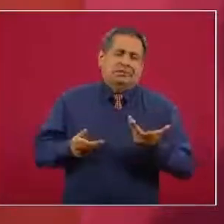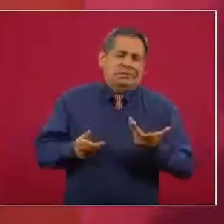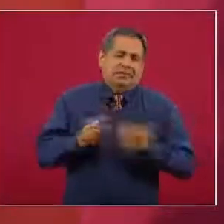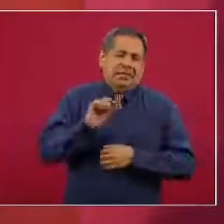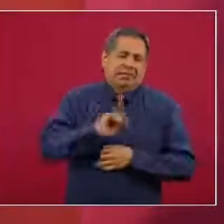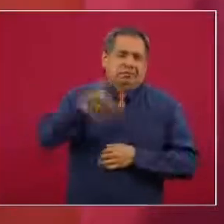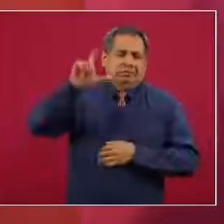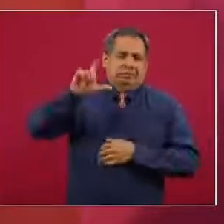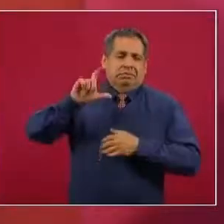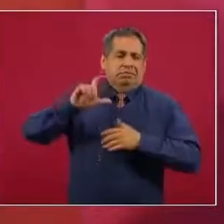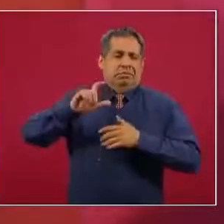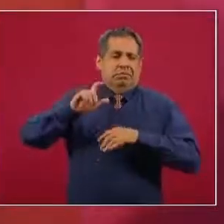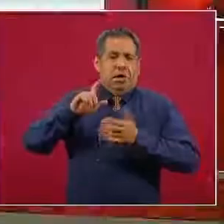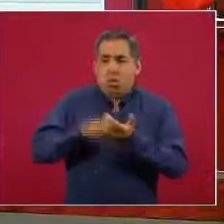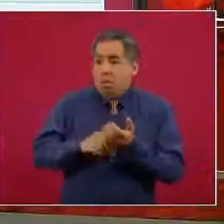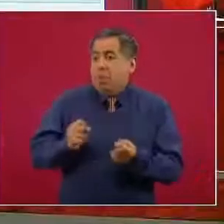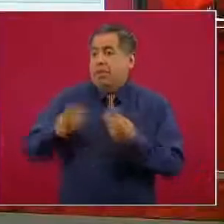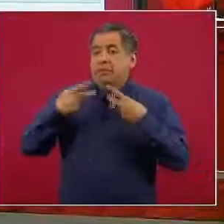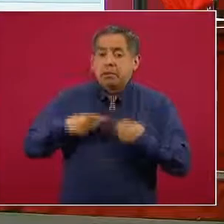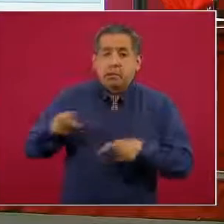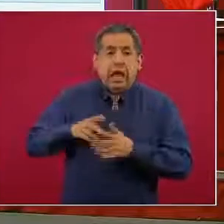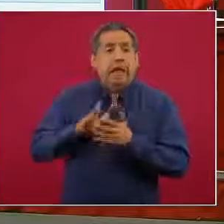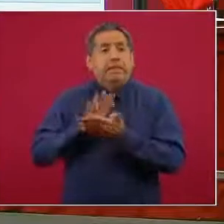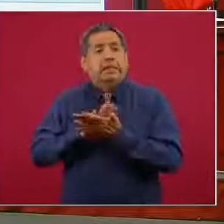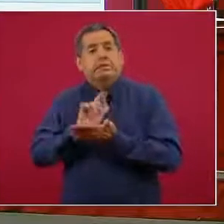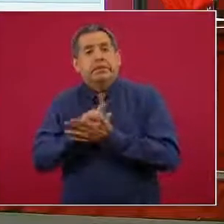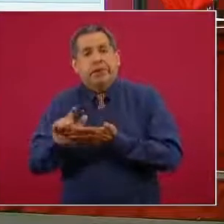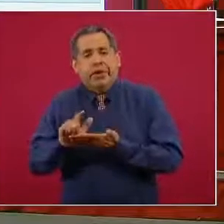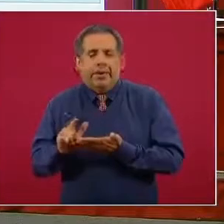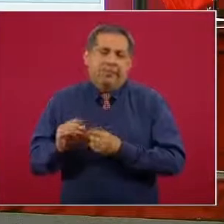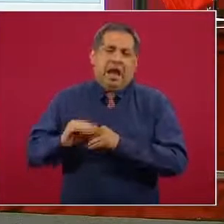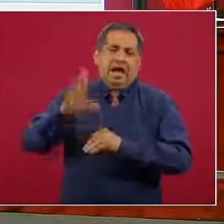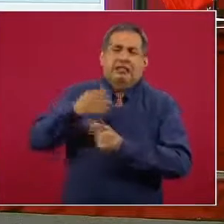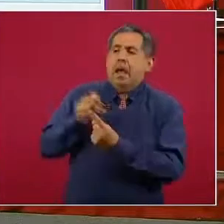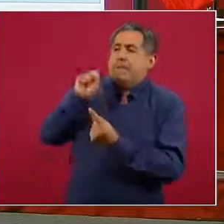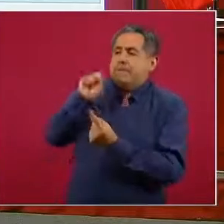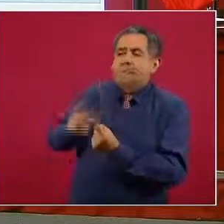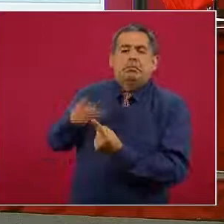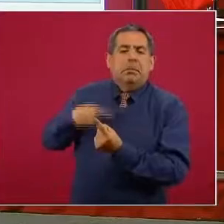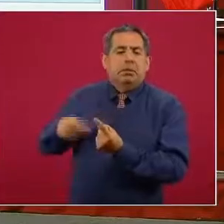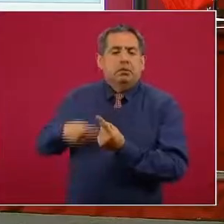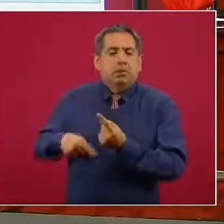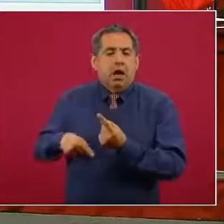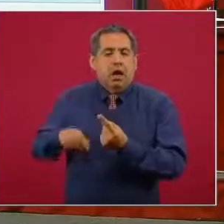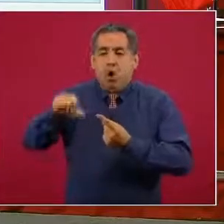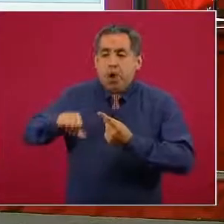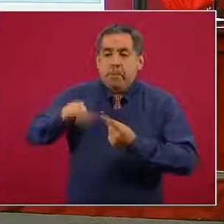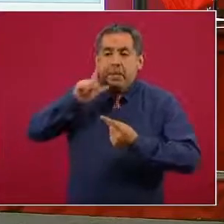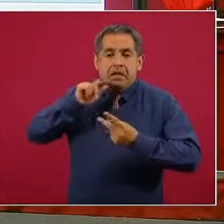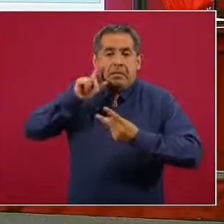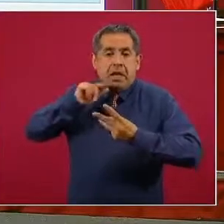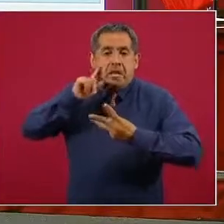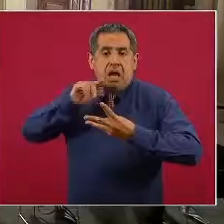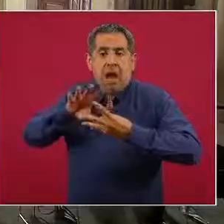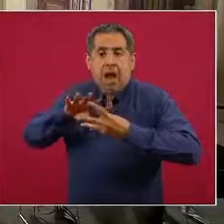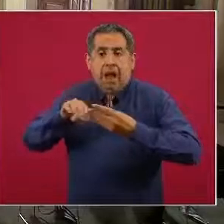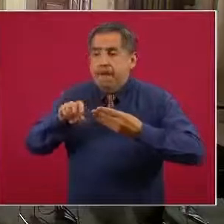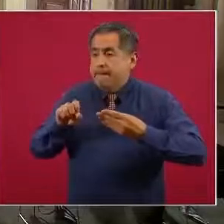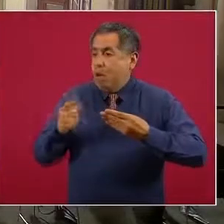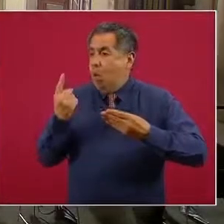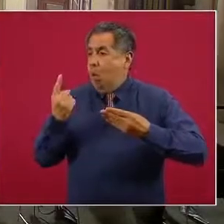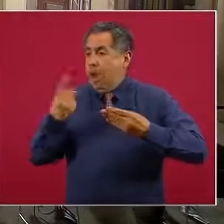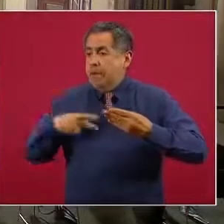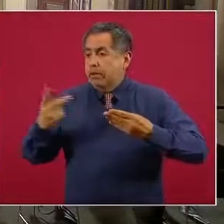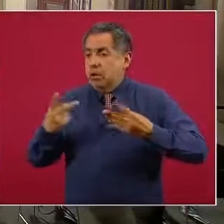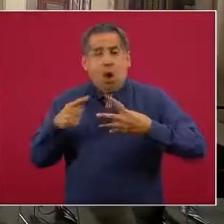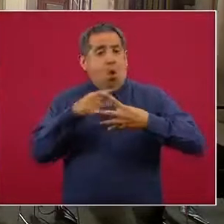registro de casos aumente, no necesariamente es consistente con